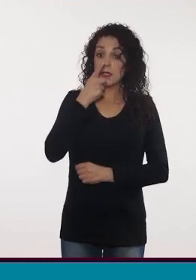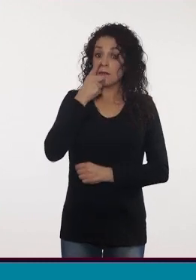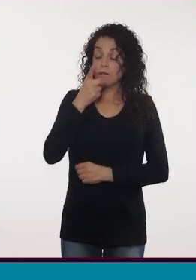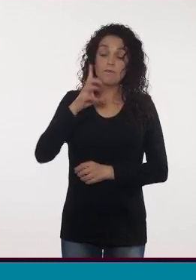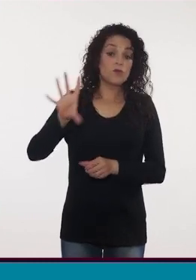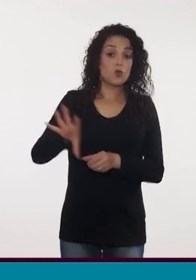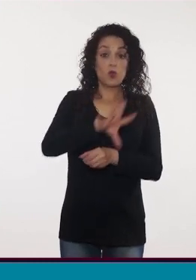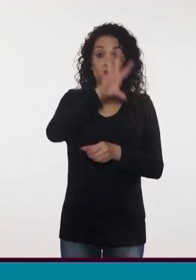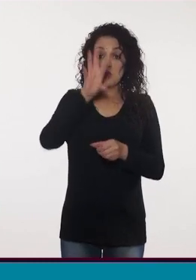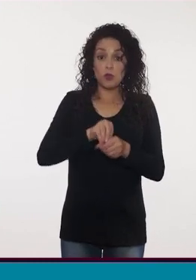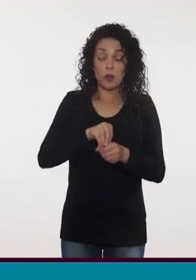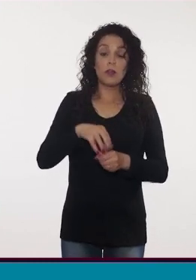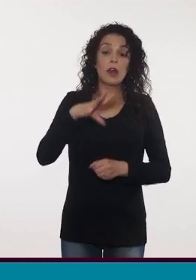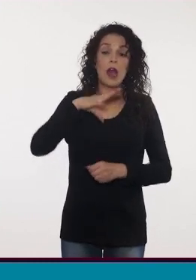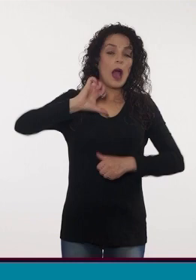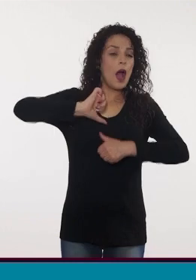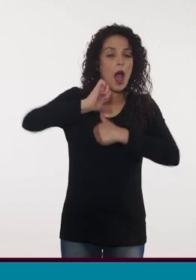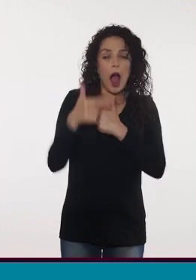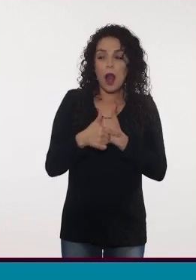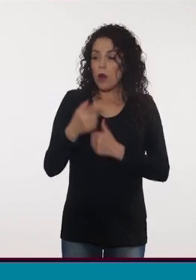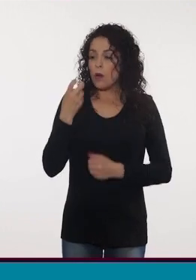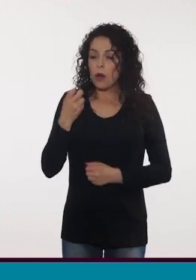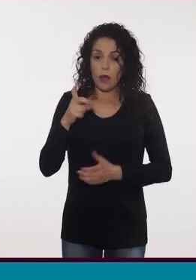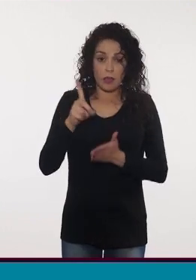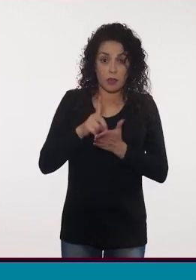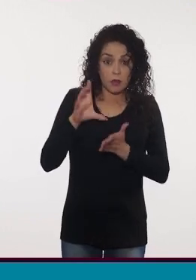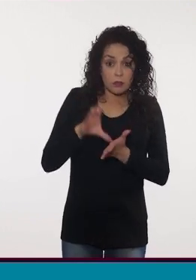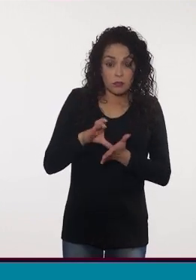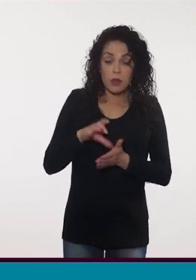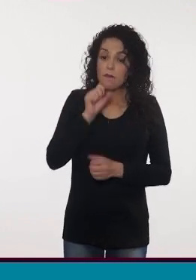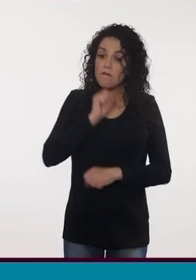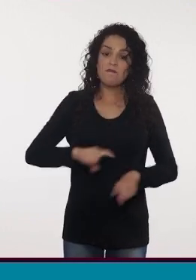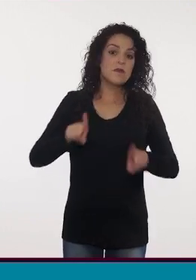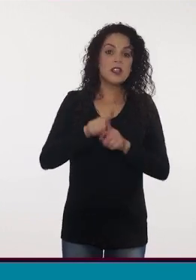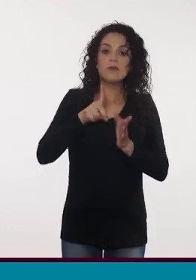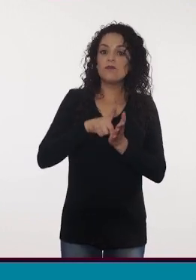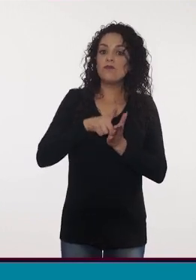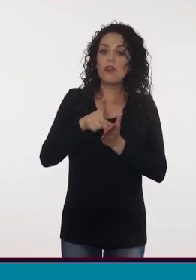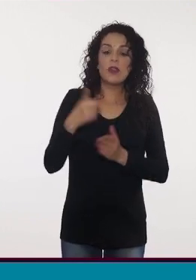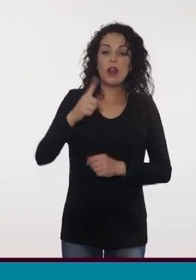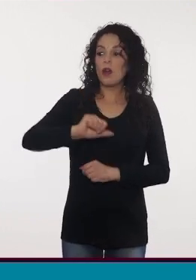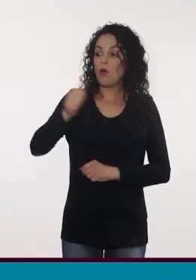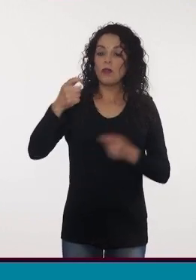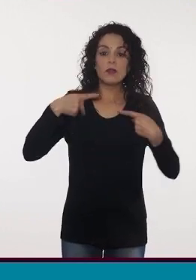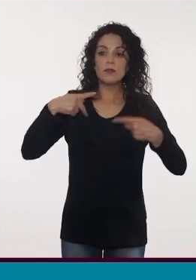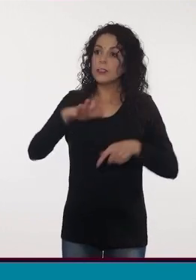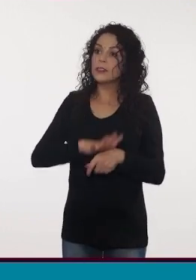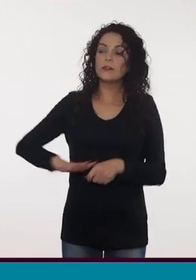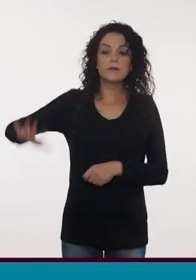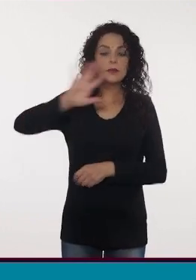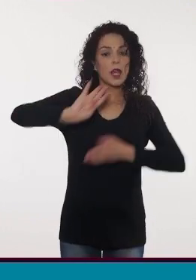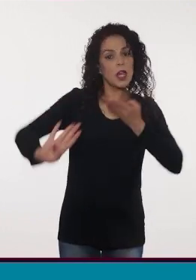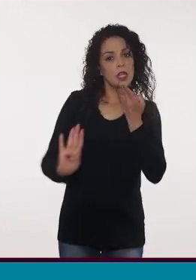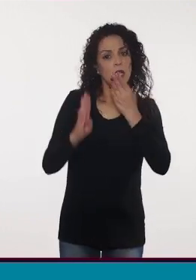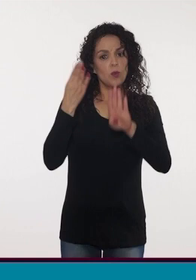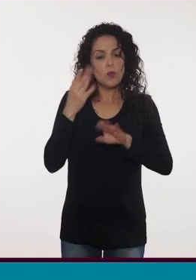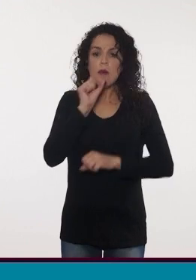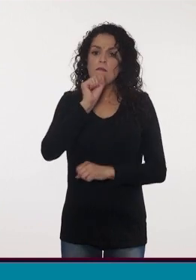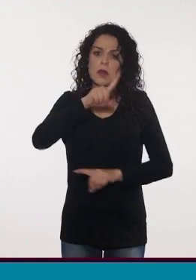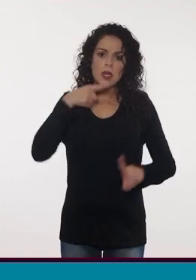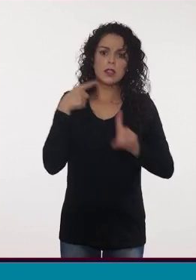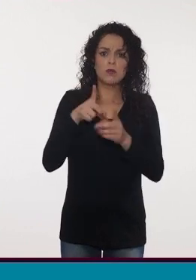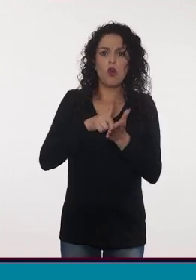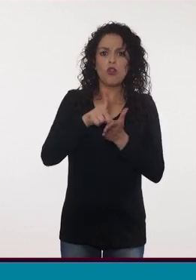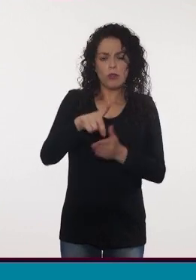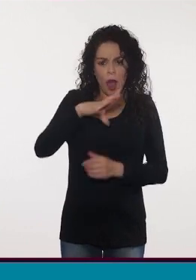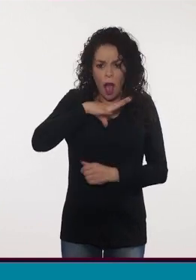que todos aquellos que viven con alguna de estas condiciones tienen los mismos derechos que el resto del mundo, y entre ellos se encuentra el derecho a